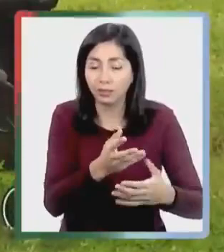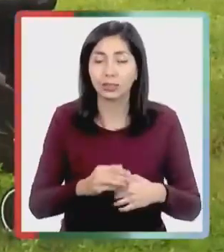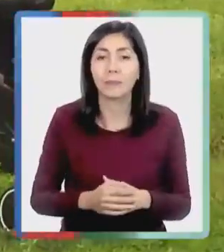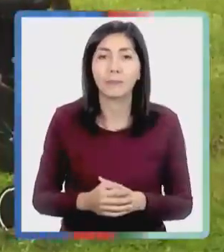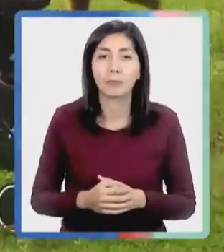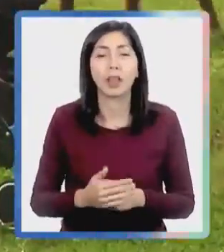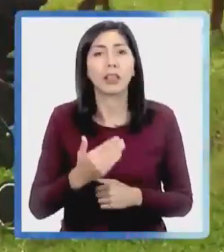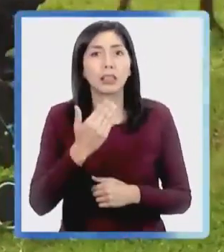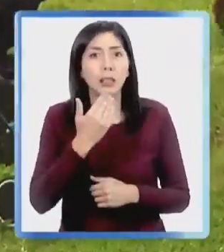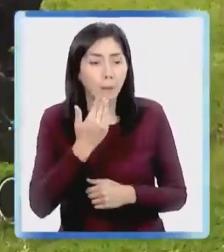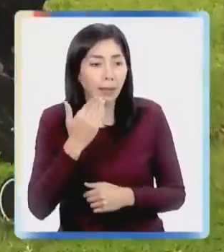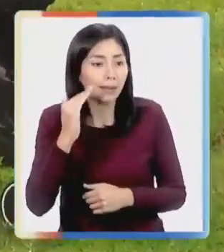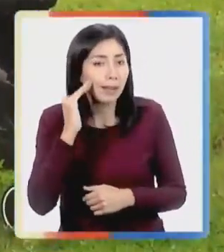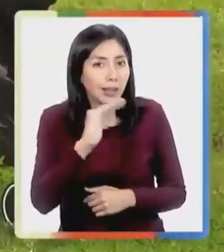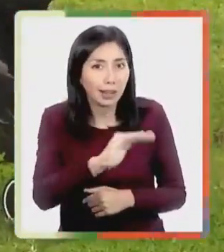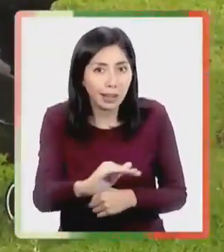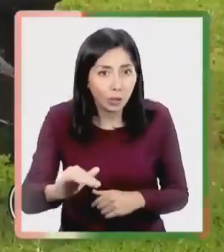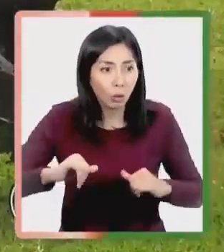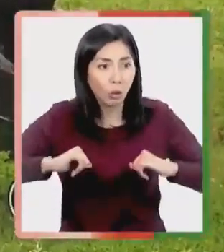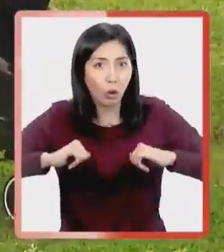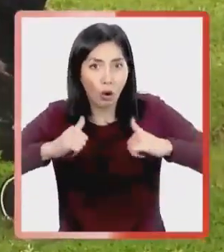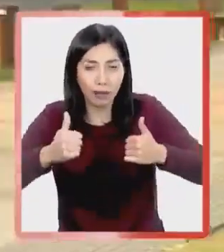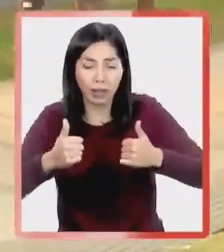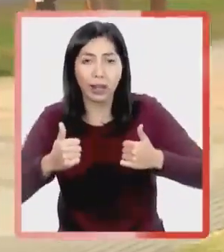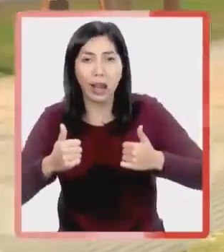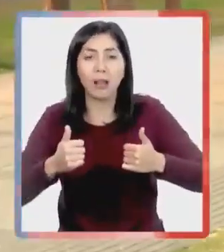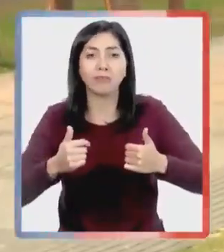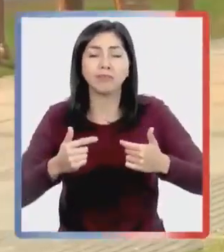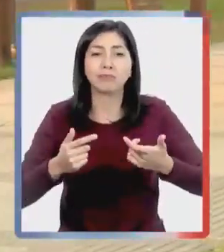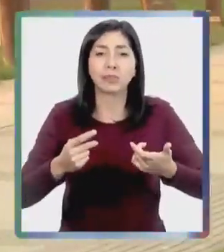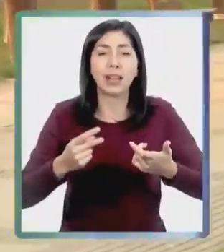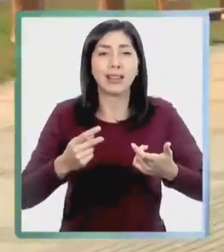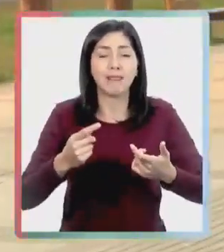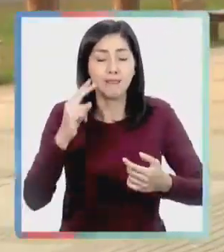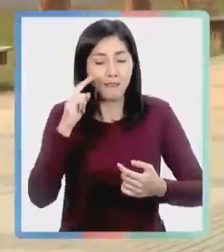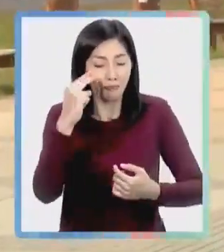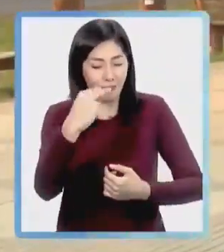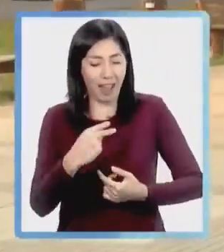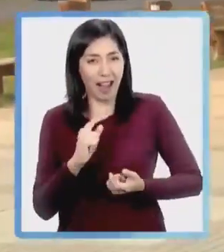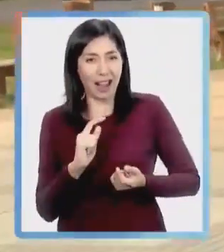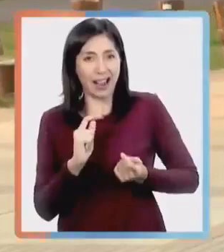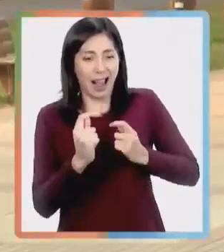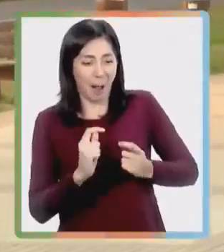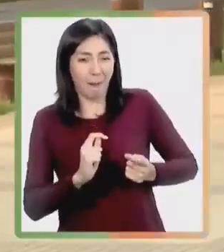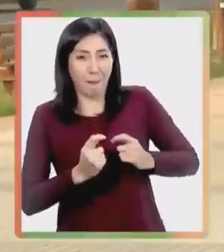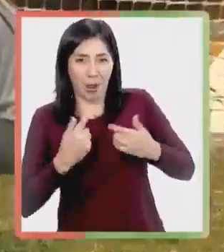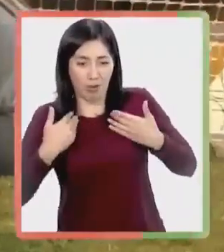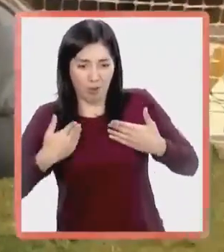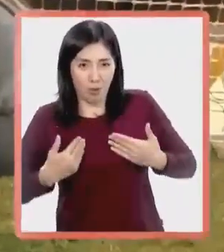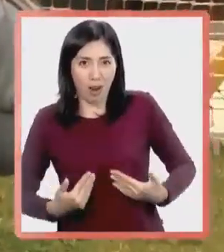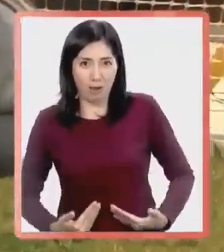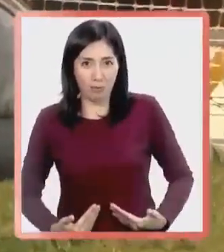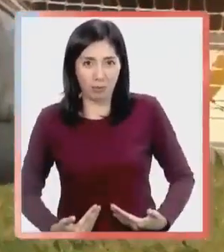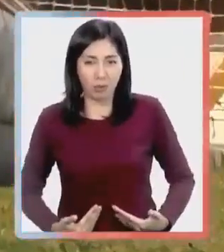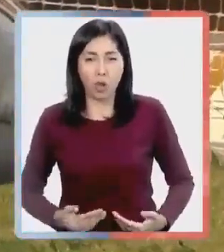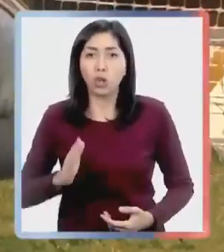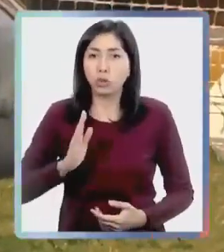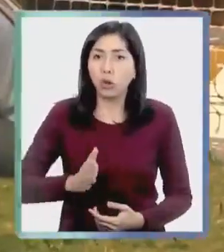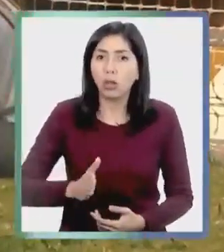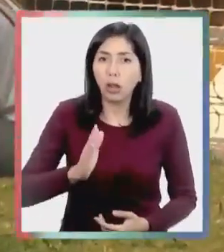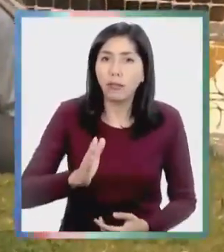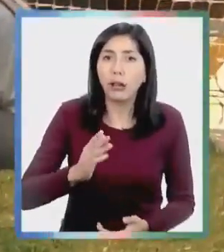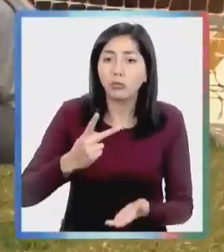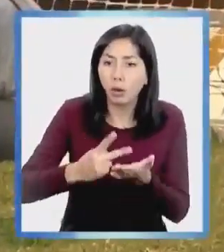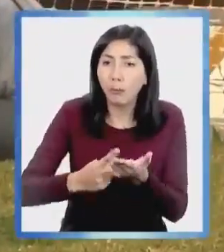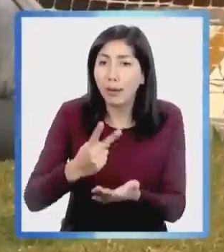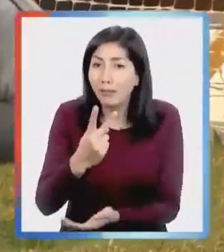los cambios anatómicos, los cambios fisiológicos de la pubertad con menos ansiedad. Todavía pasa, estamos en el año 2023 y todavía ocurre que una